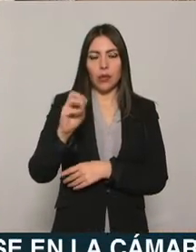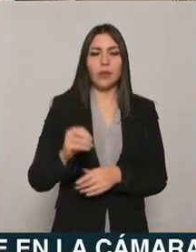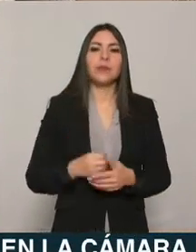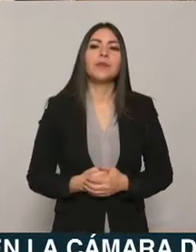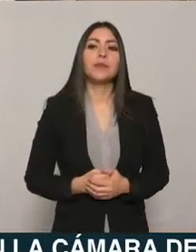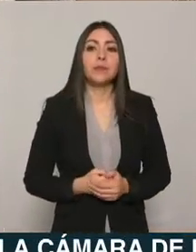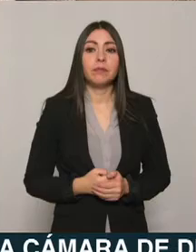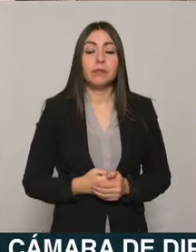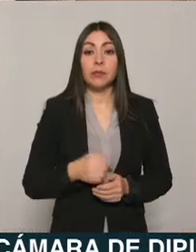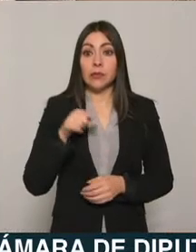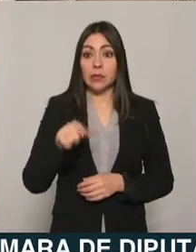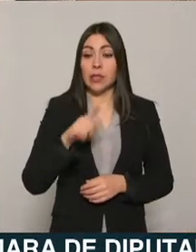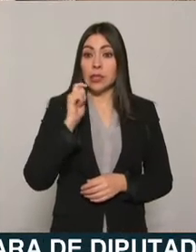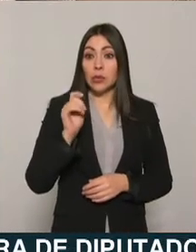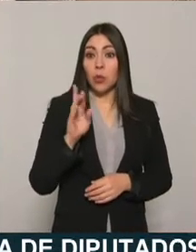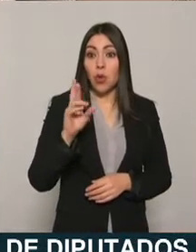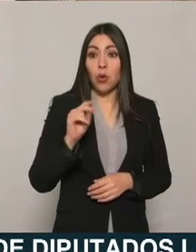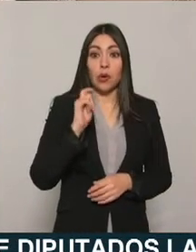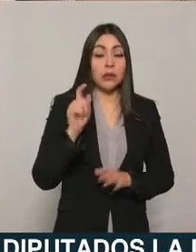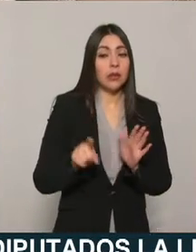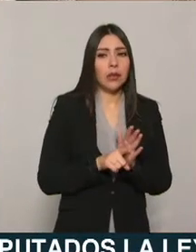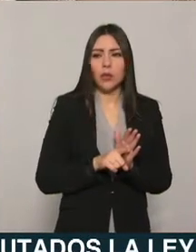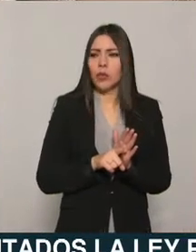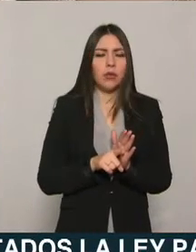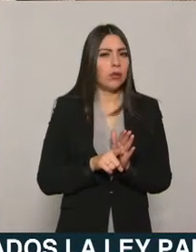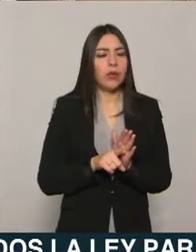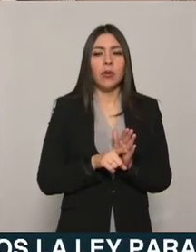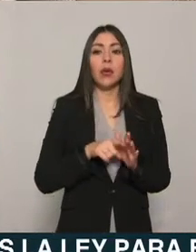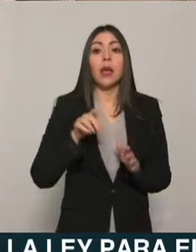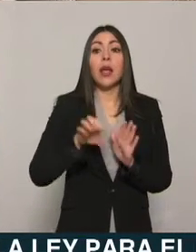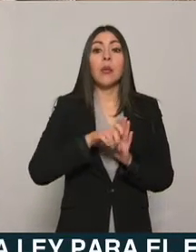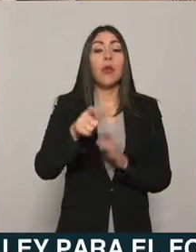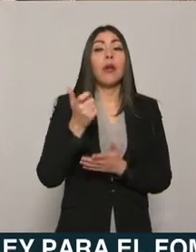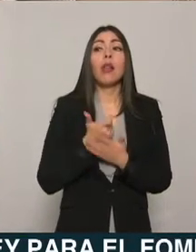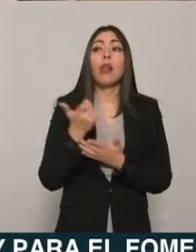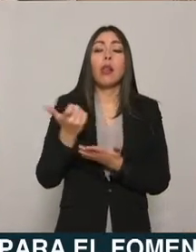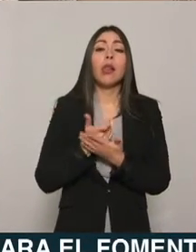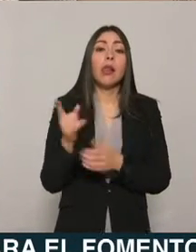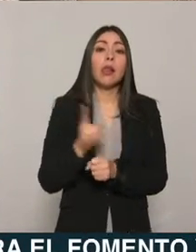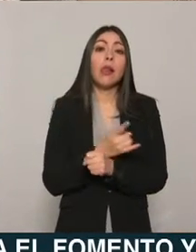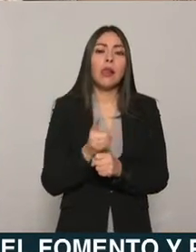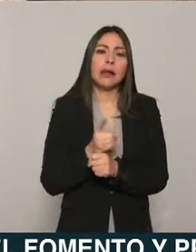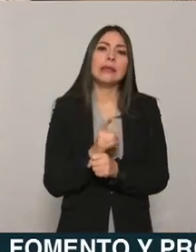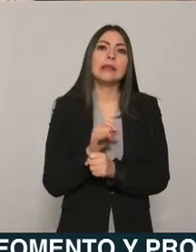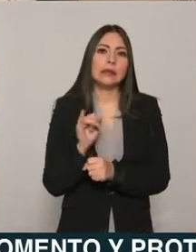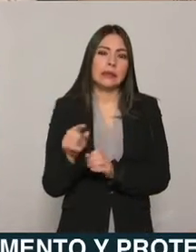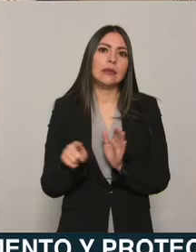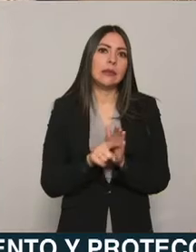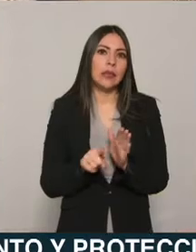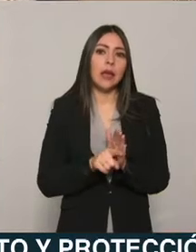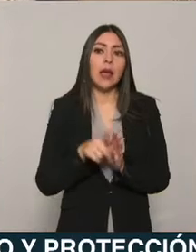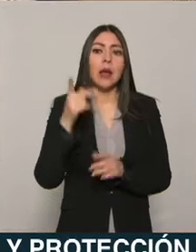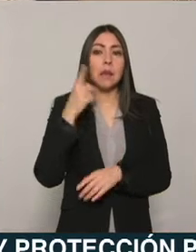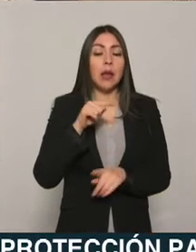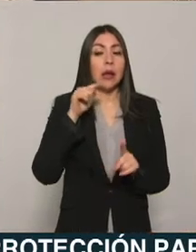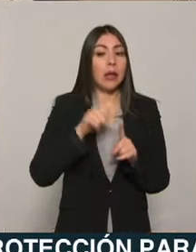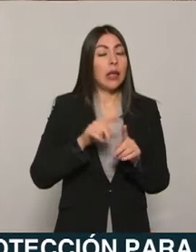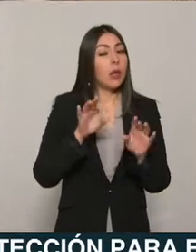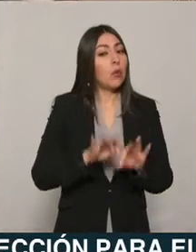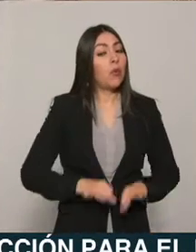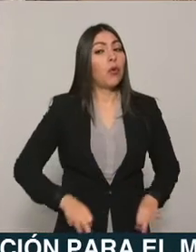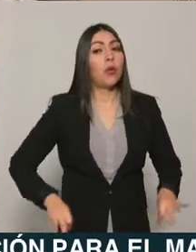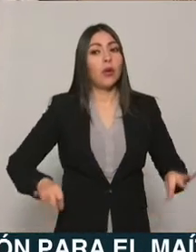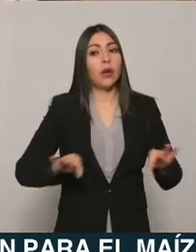Es una cosa negativa si tú dejaste de pagar. Pero el buró puede ser una herramienta muy poderosa